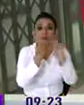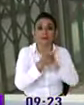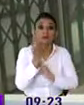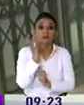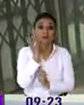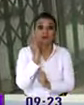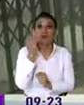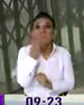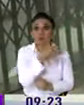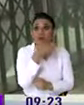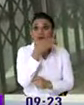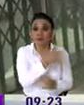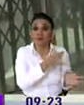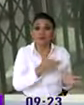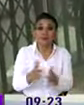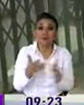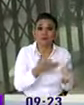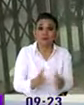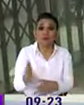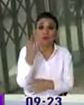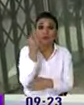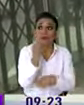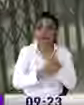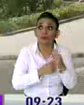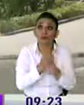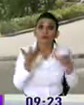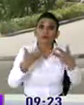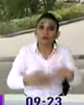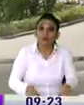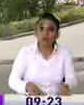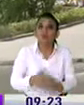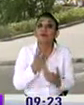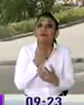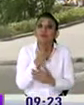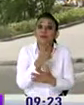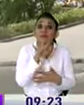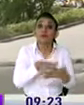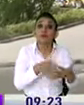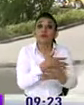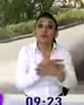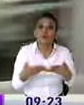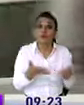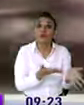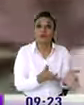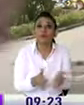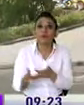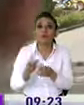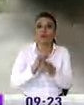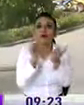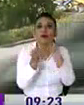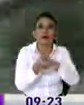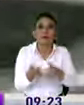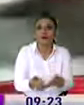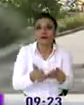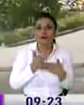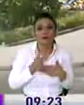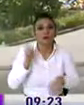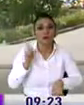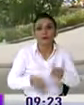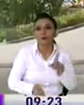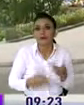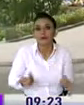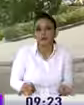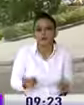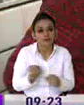que se realiza diálisis hace más de 14 años, mencionó que los horarios del tratamiento no les permitiría continuar con